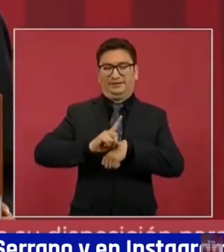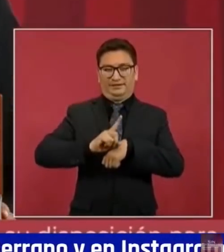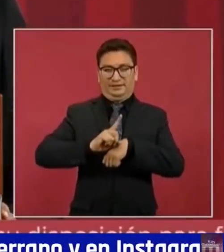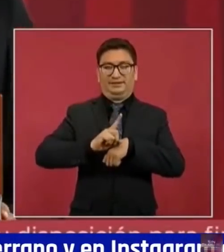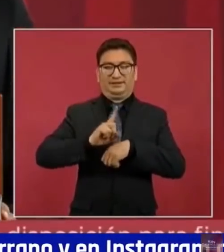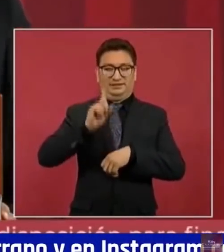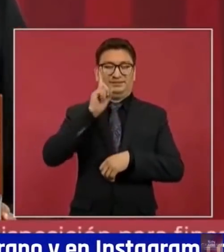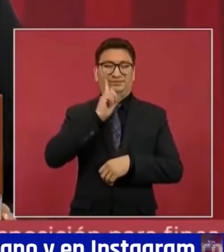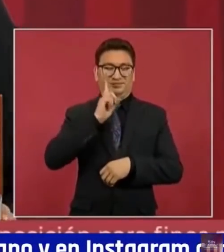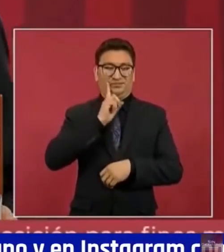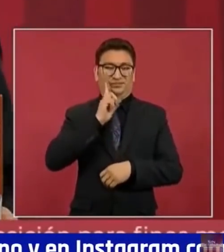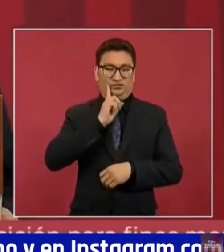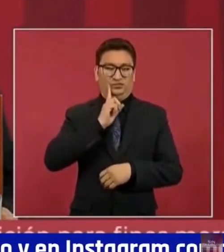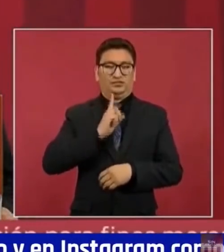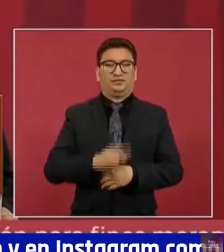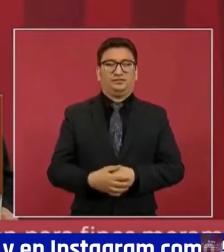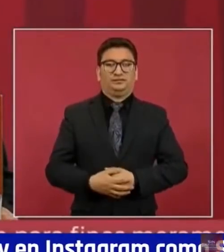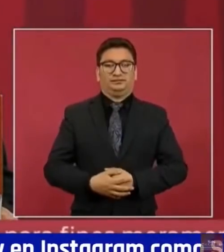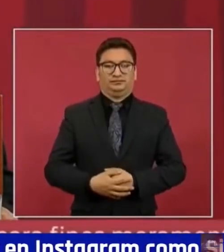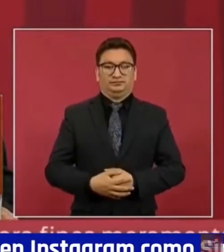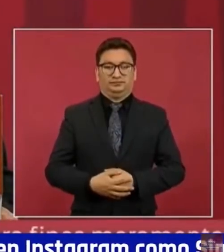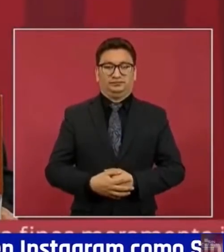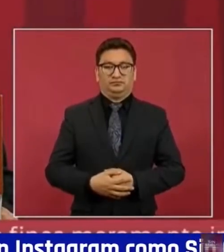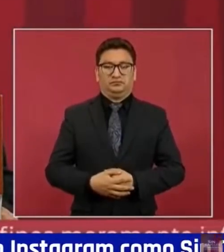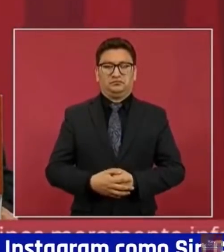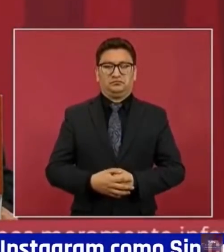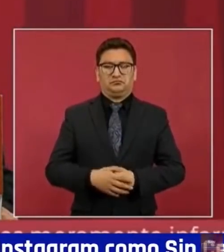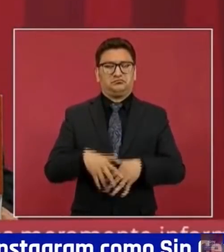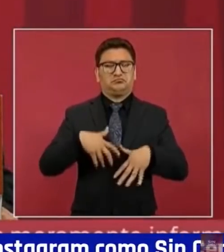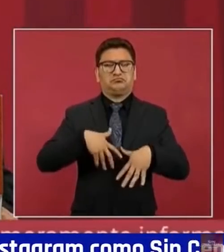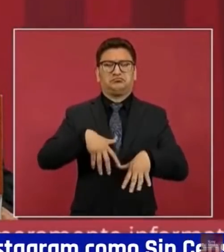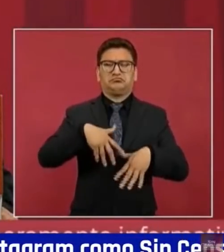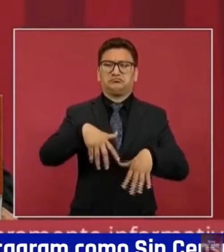González? Reverendo corrupto. A ver,